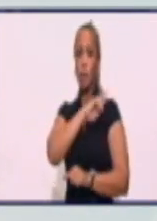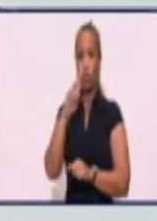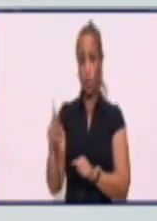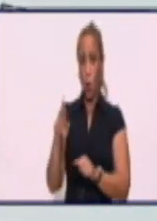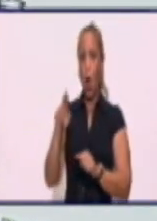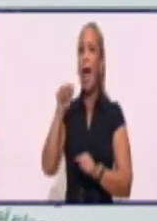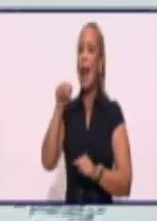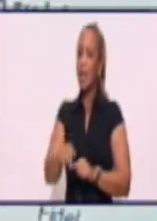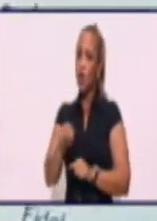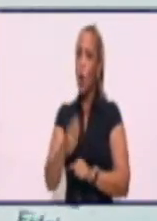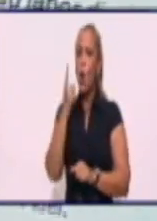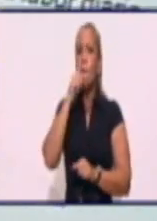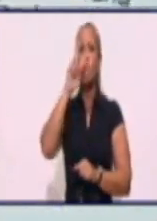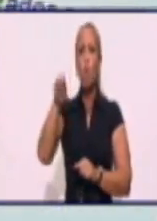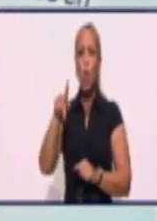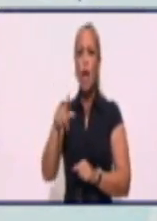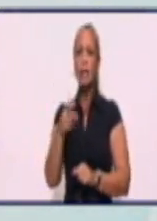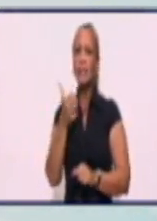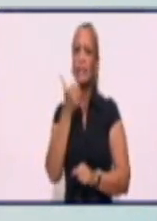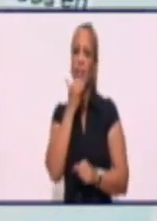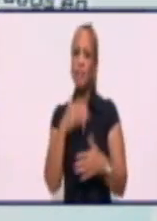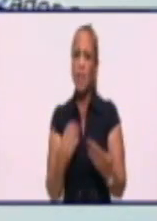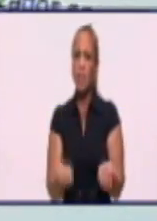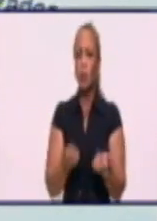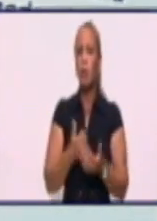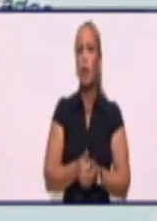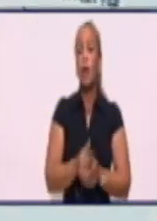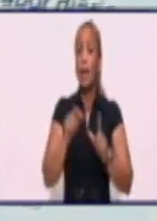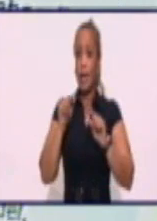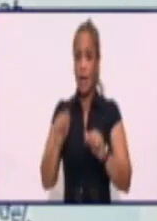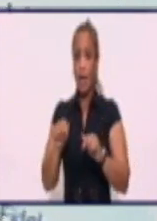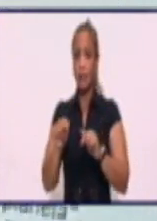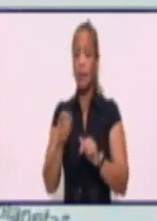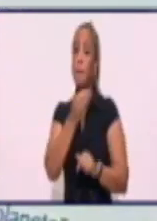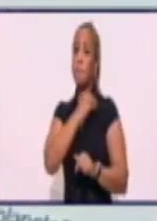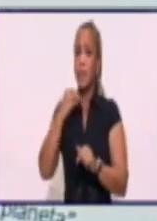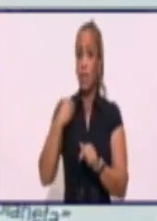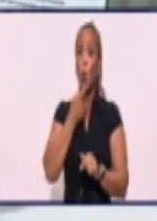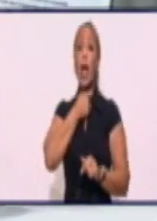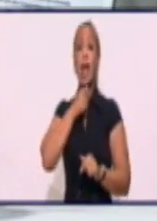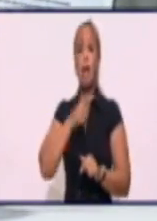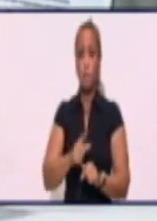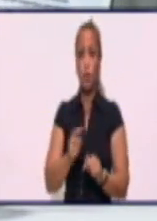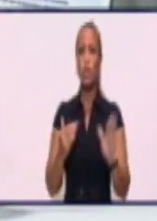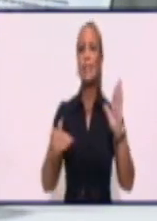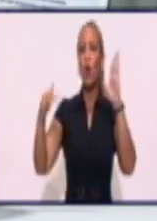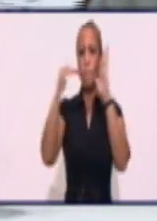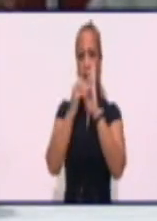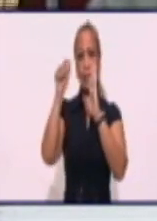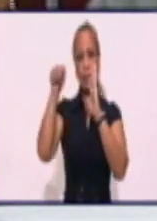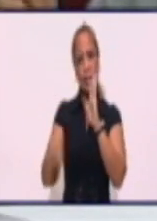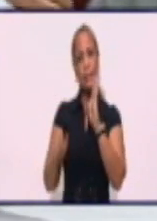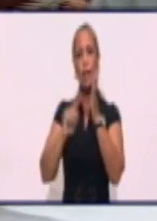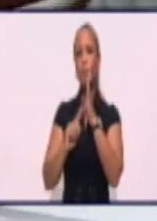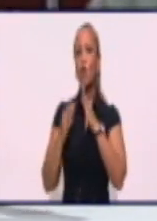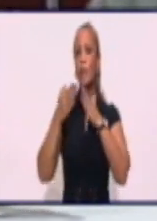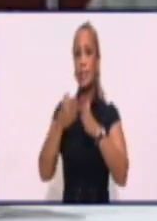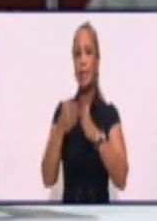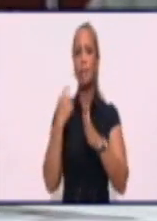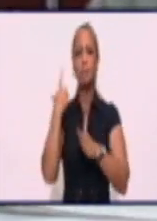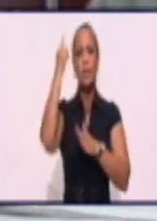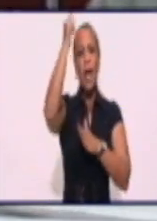buscan los defectos, este médico es un ejemplo de los miles de esta provincia que han ido a